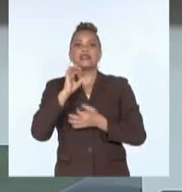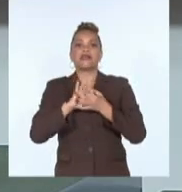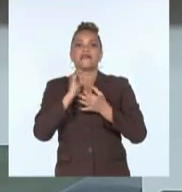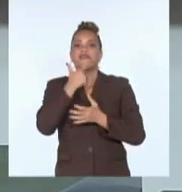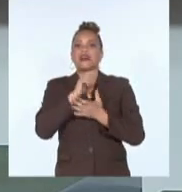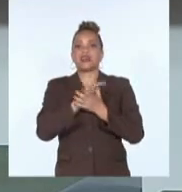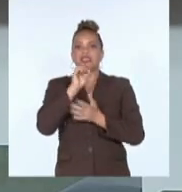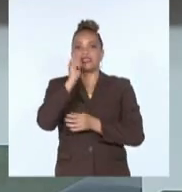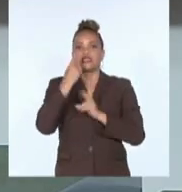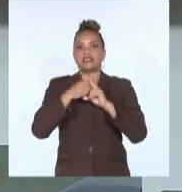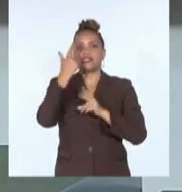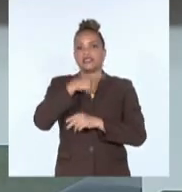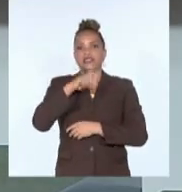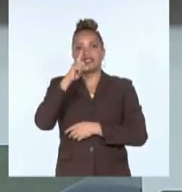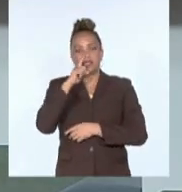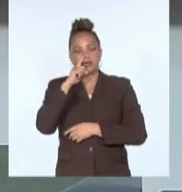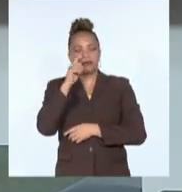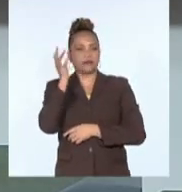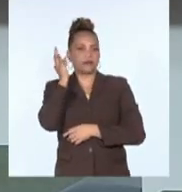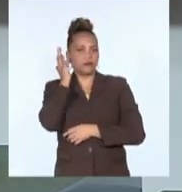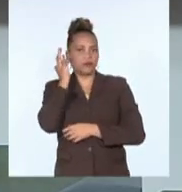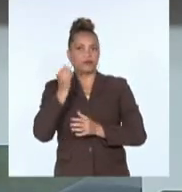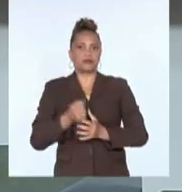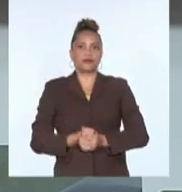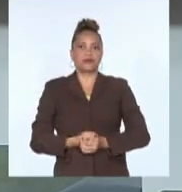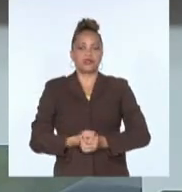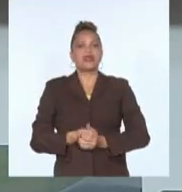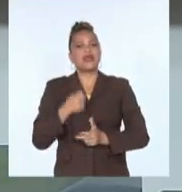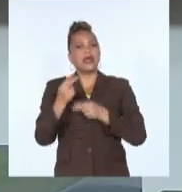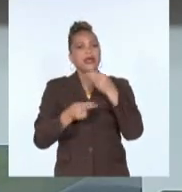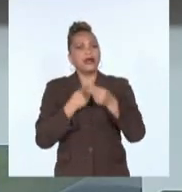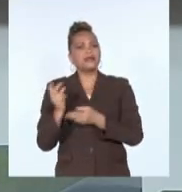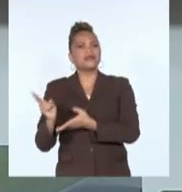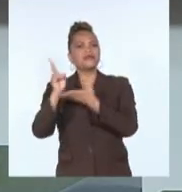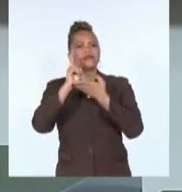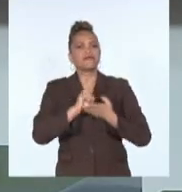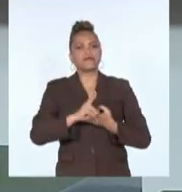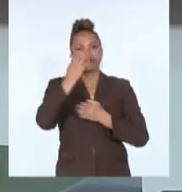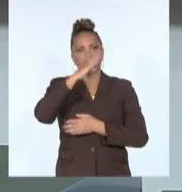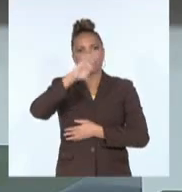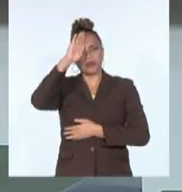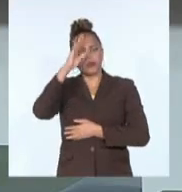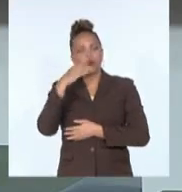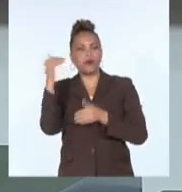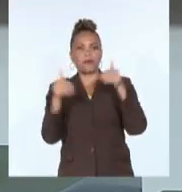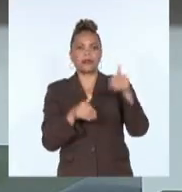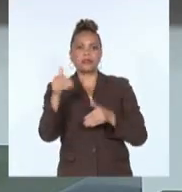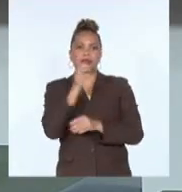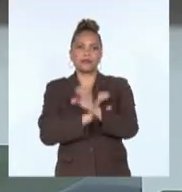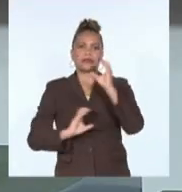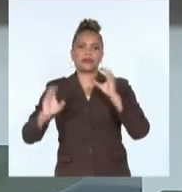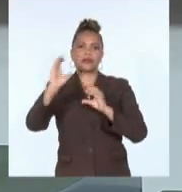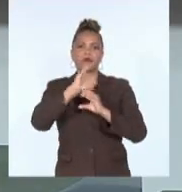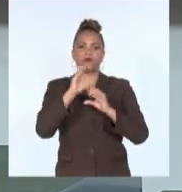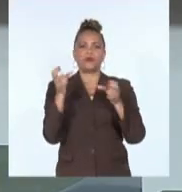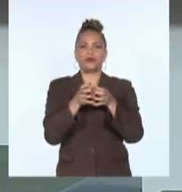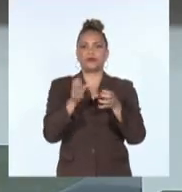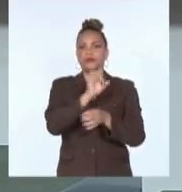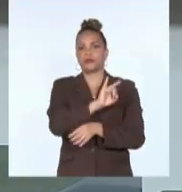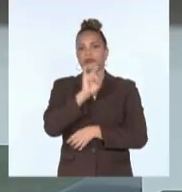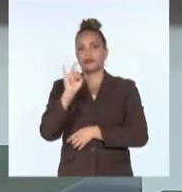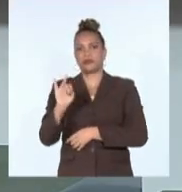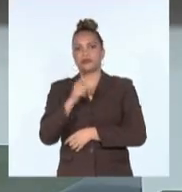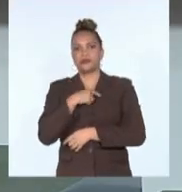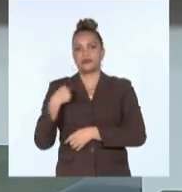Majlis, señora Sashiba Gavarova, quien realiza una visita a nuestro país para participar en la cumbre del Grupo de los 77